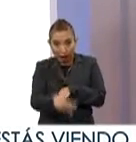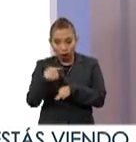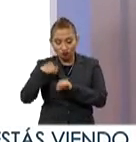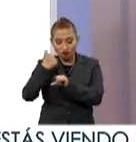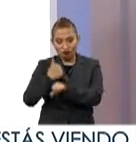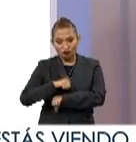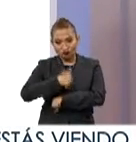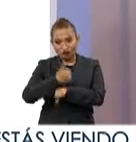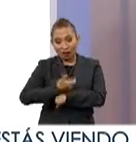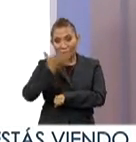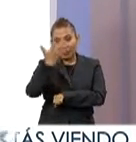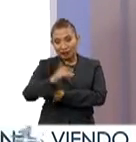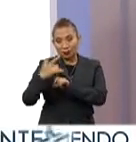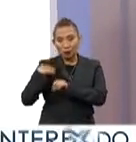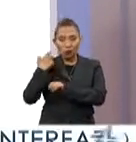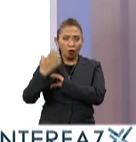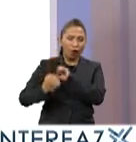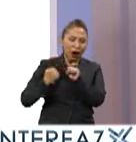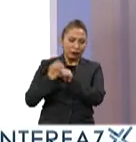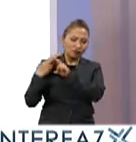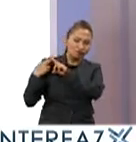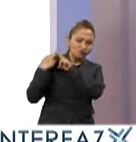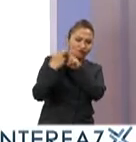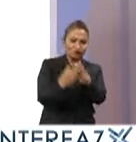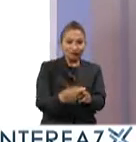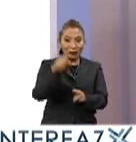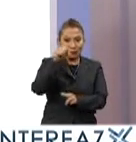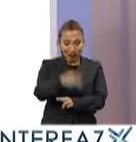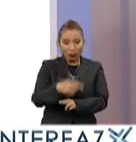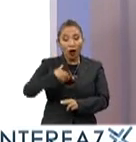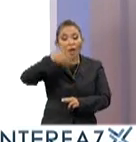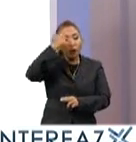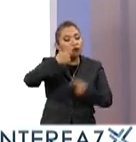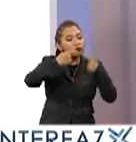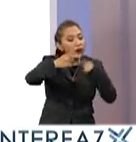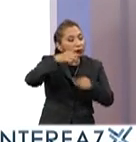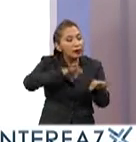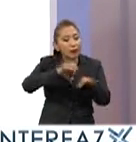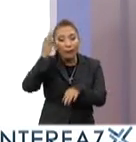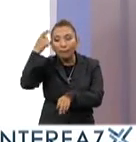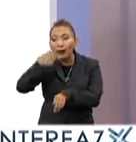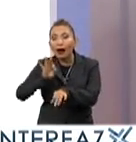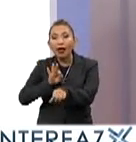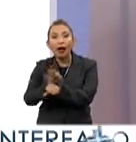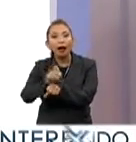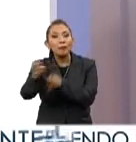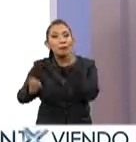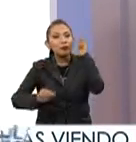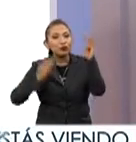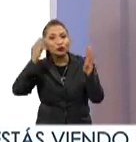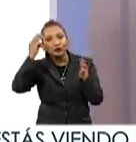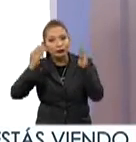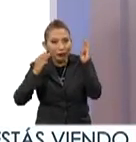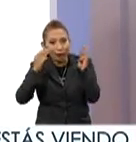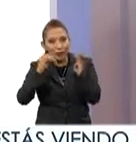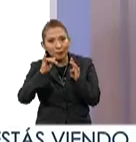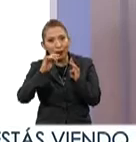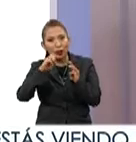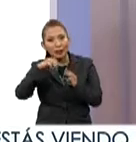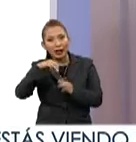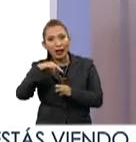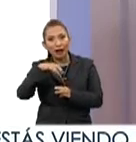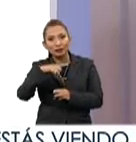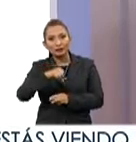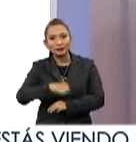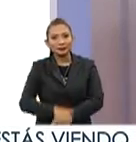sede del 10º aniversario de esta plataforma, donde se acordó trabajar para el fortalecimiento de los museos